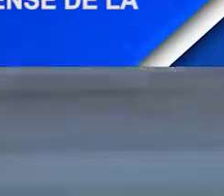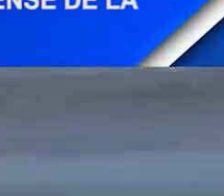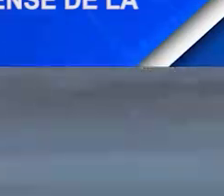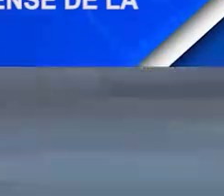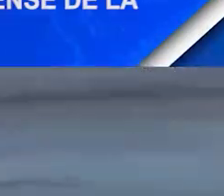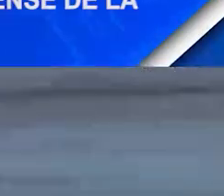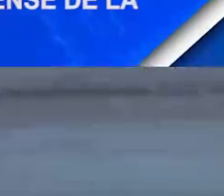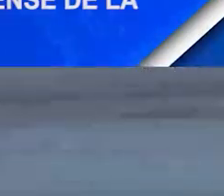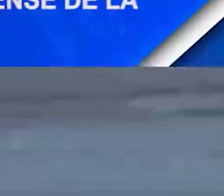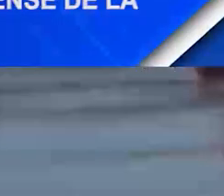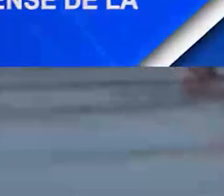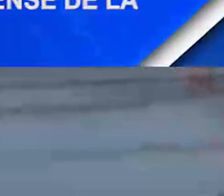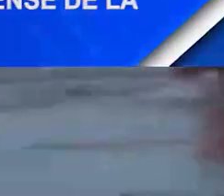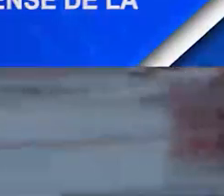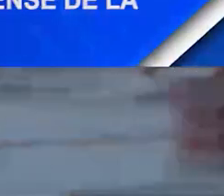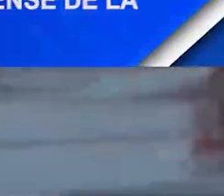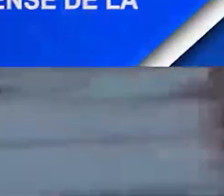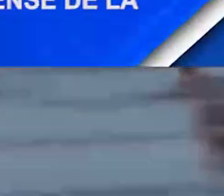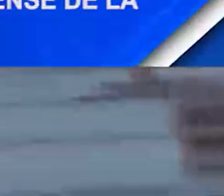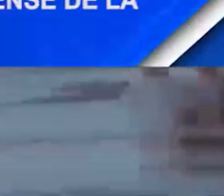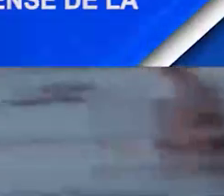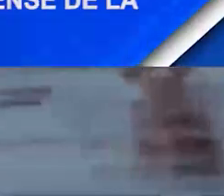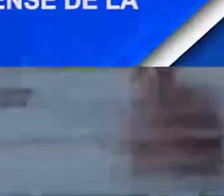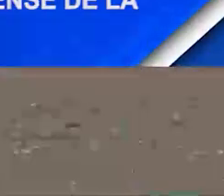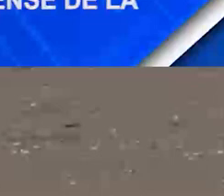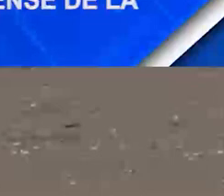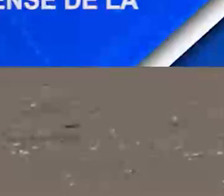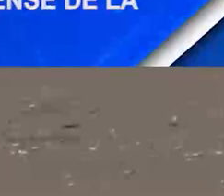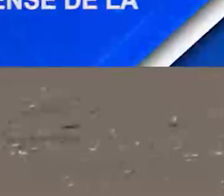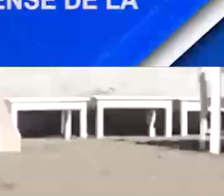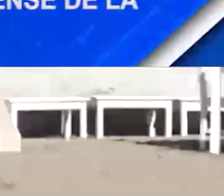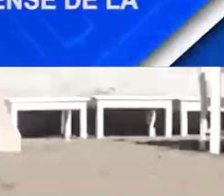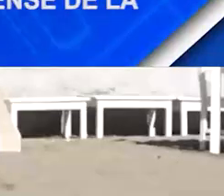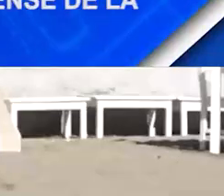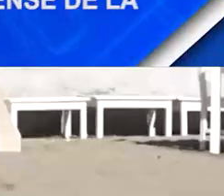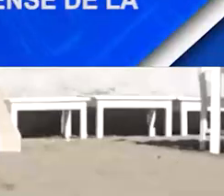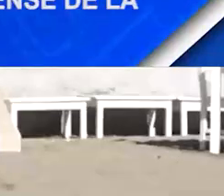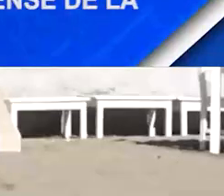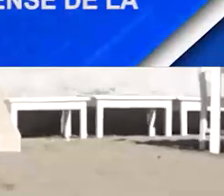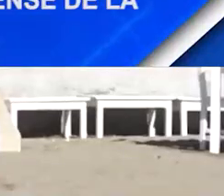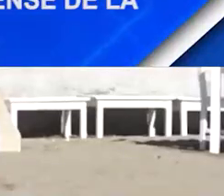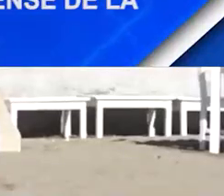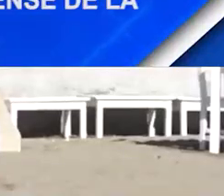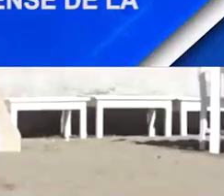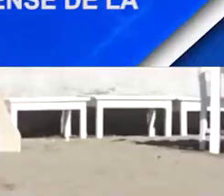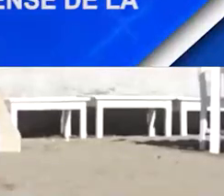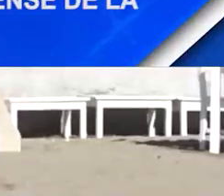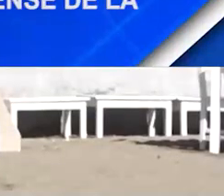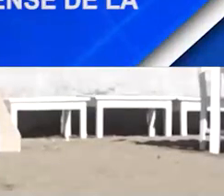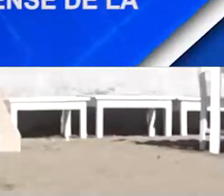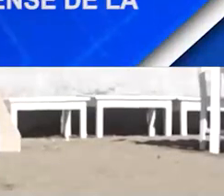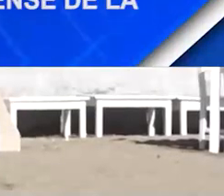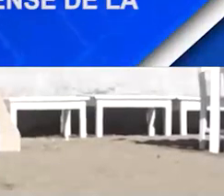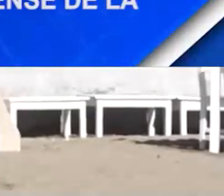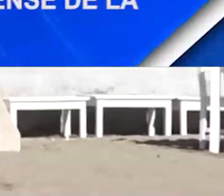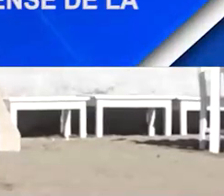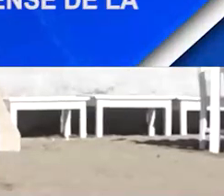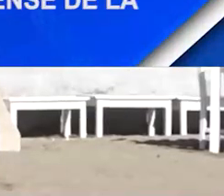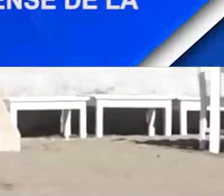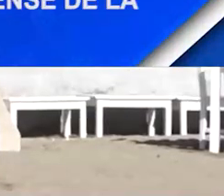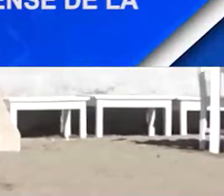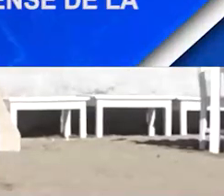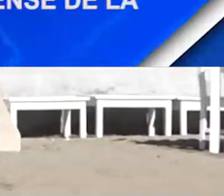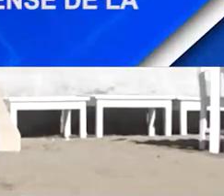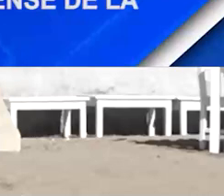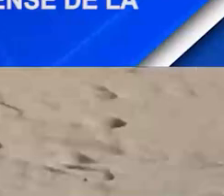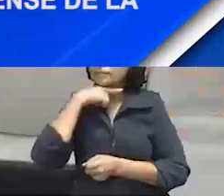consolidadas. Señaló que el turismo en Nicaragua desde el 2005 al 2023 se ha posicionado en los tres primeros rubros